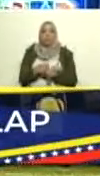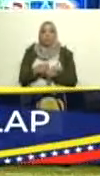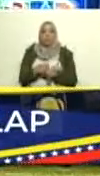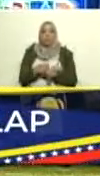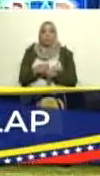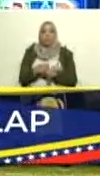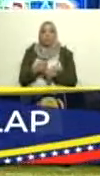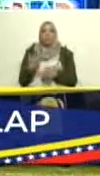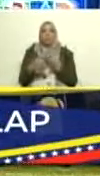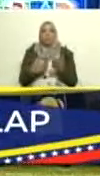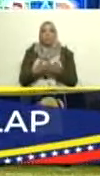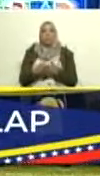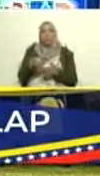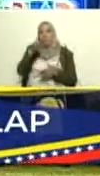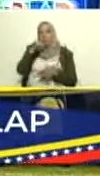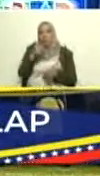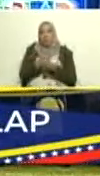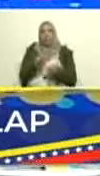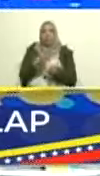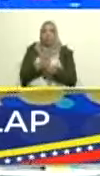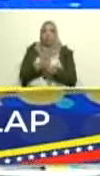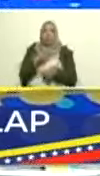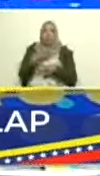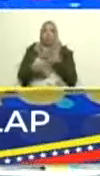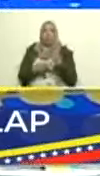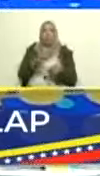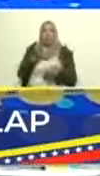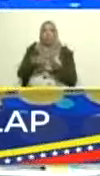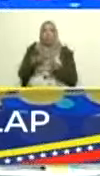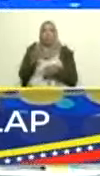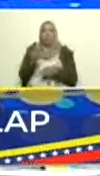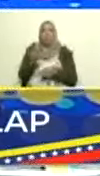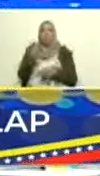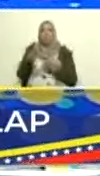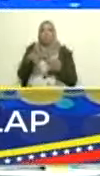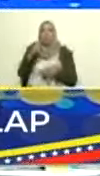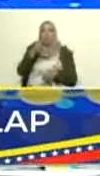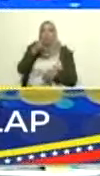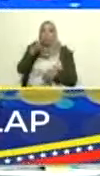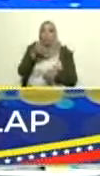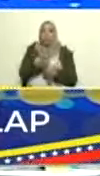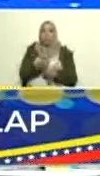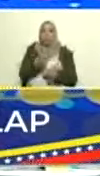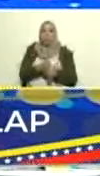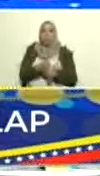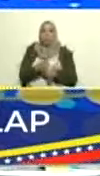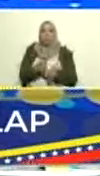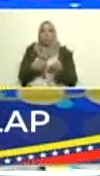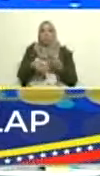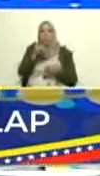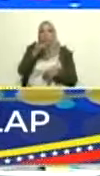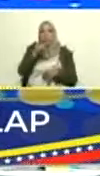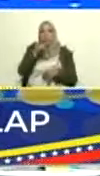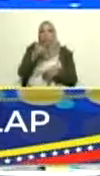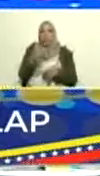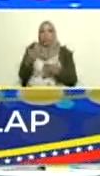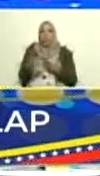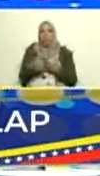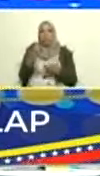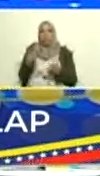96%. Y el año 2024 vamos a llegar al 100% de abastecimiento